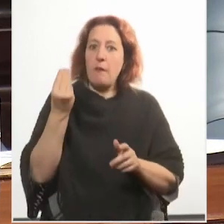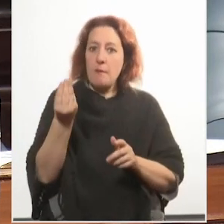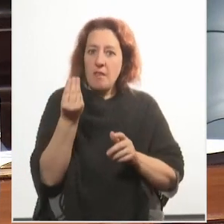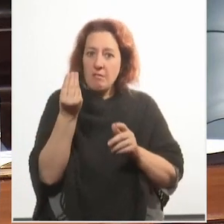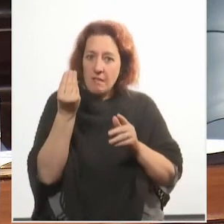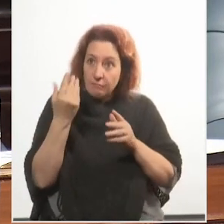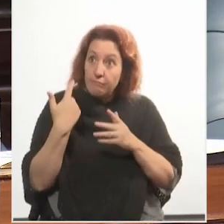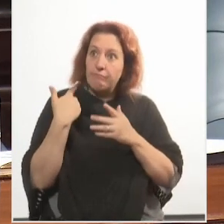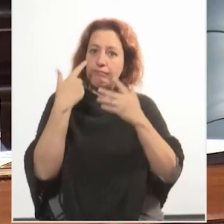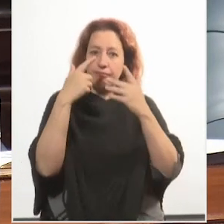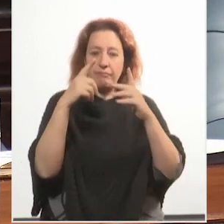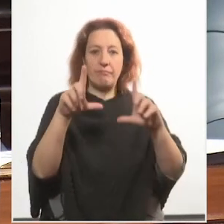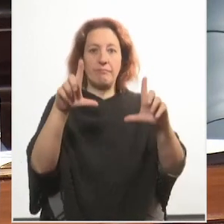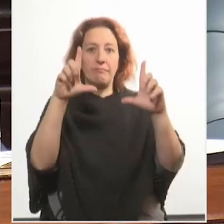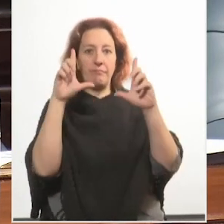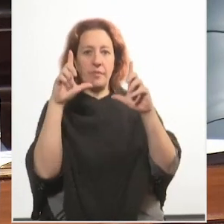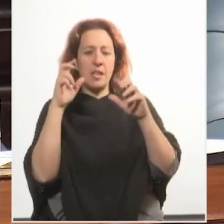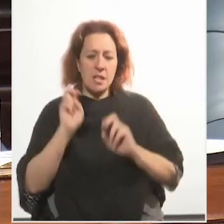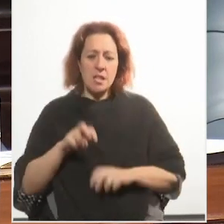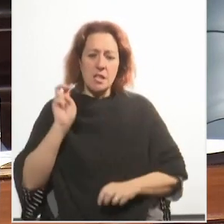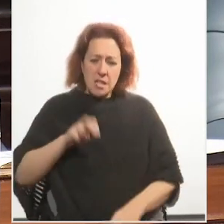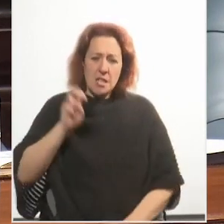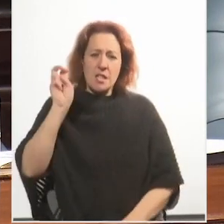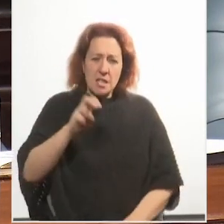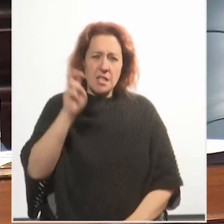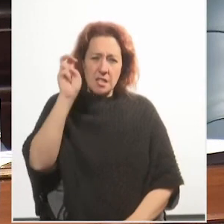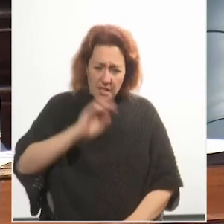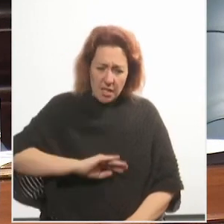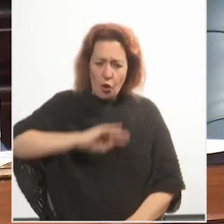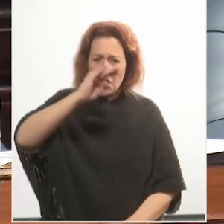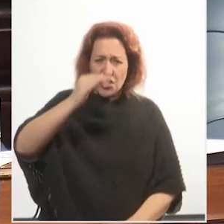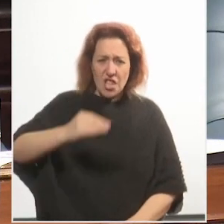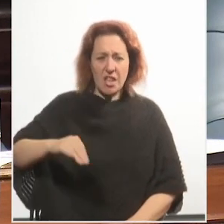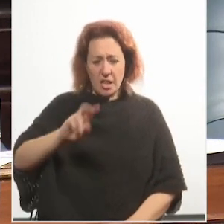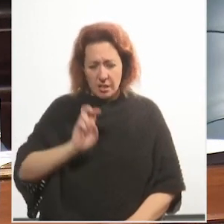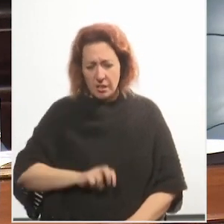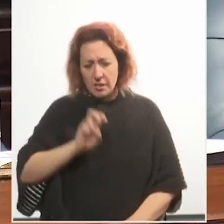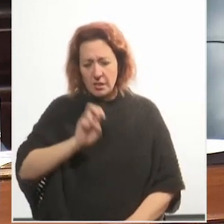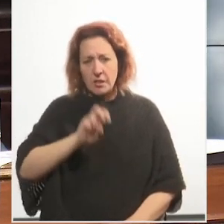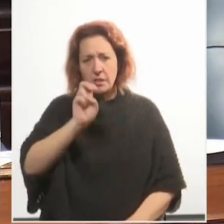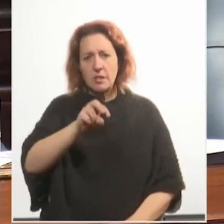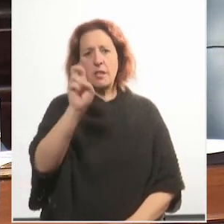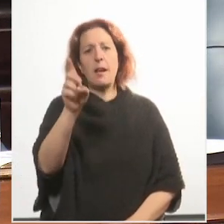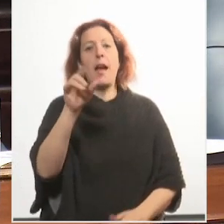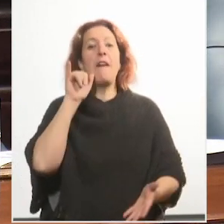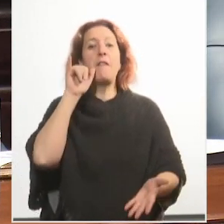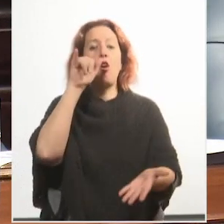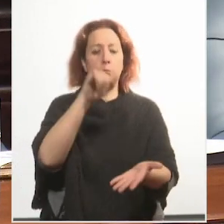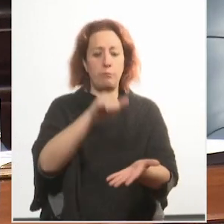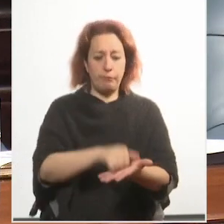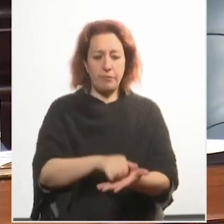caminaron y cruzaron toda la cordillera de los Andes. El avión había caído en territorio argentino.